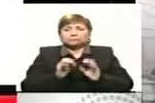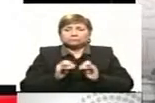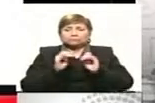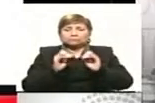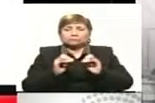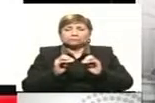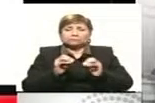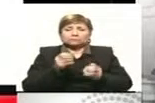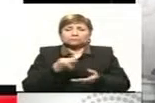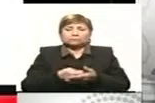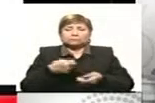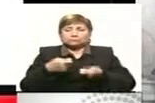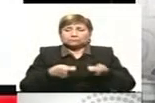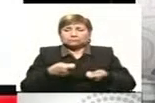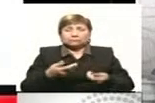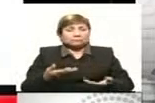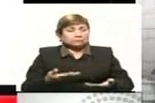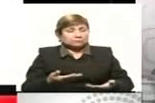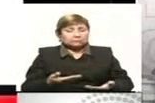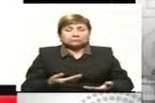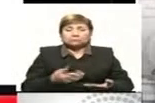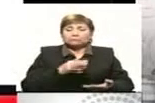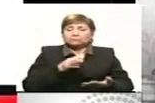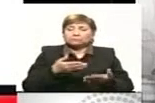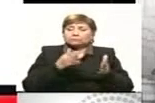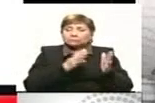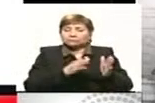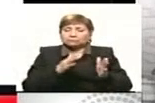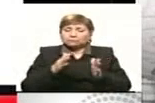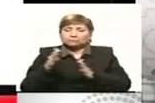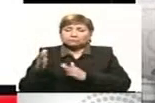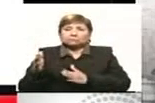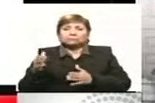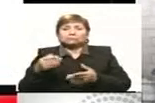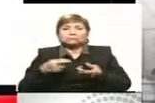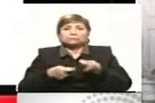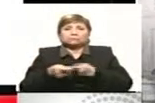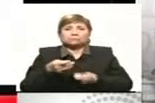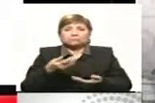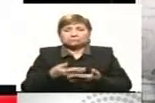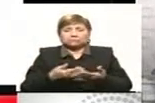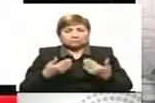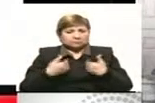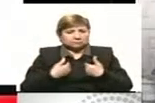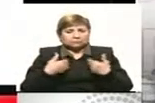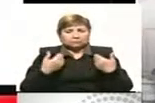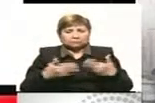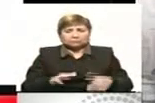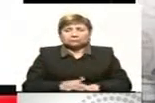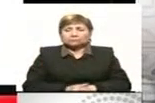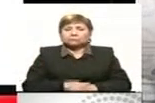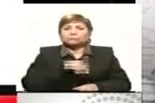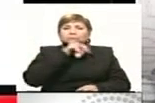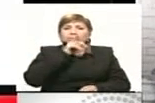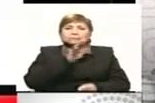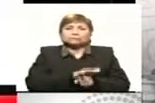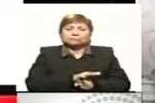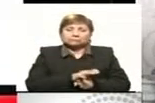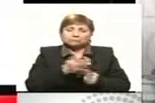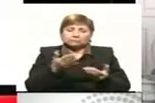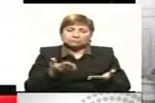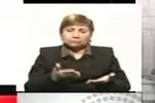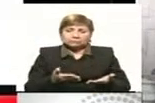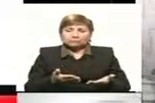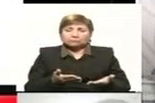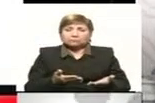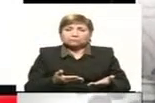el fondo de inversiones para poder dar continuidad a proyectos de inversiones que ya tenemos comprometidos y que a medida que vayan